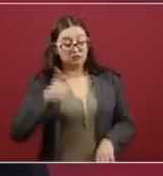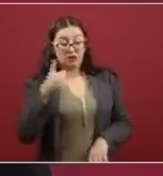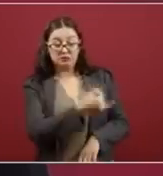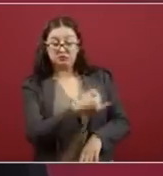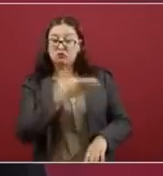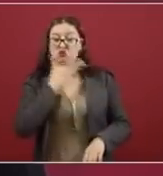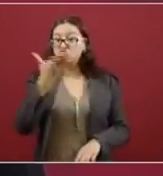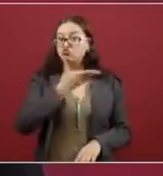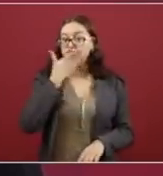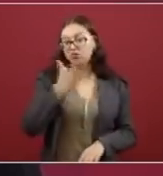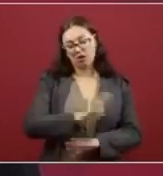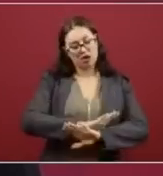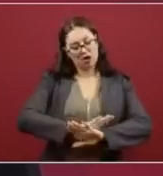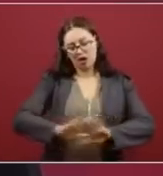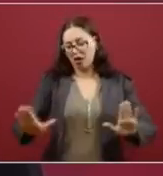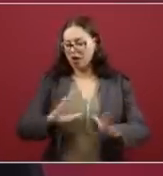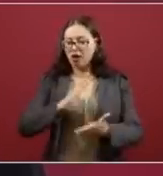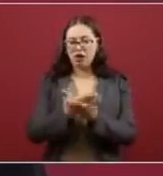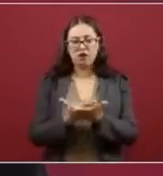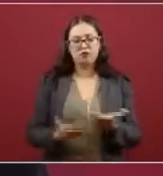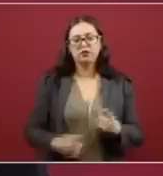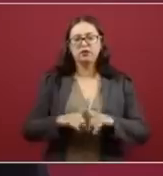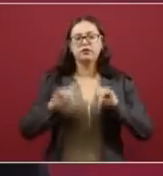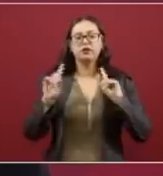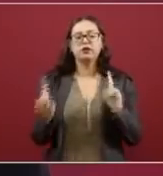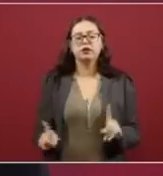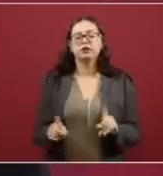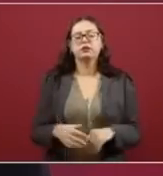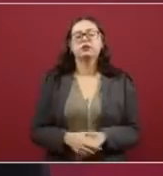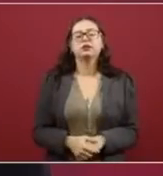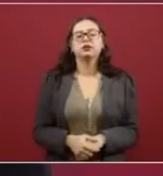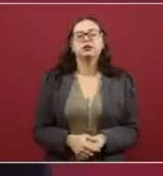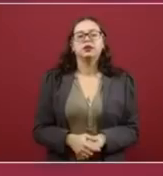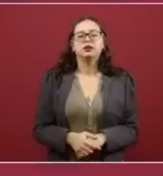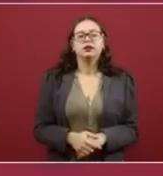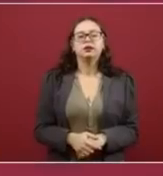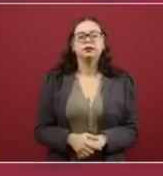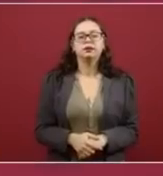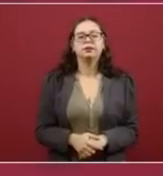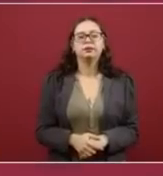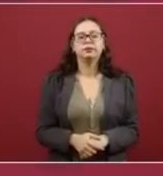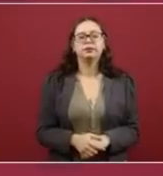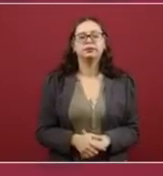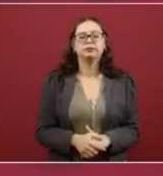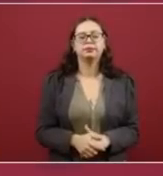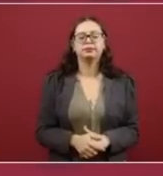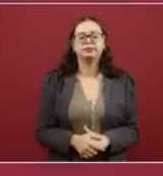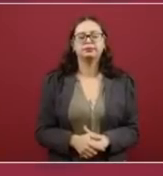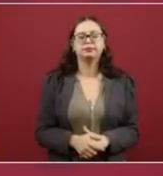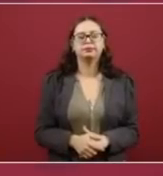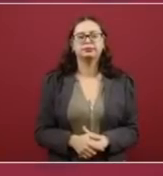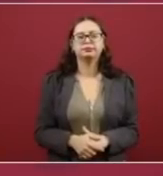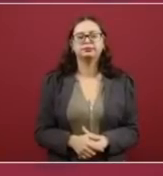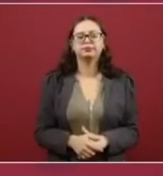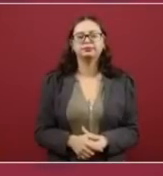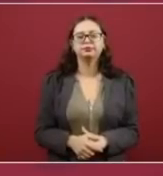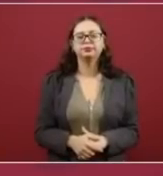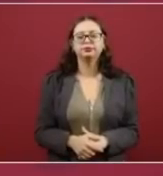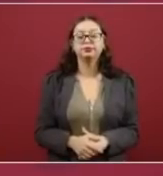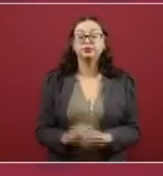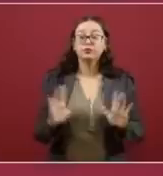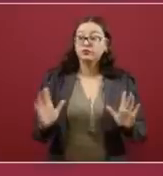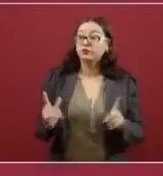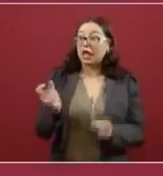claro el qué haga algo siendo